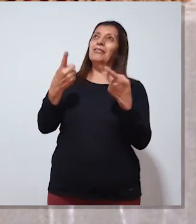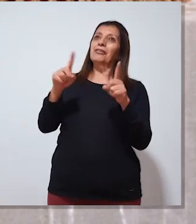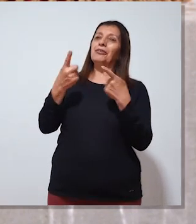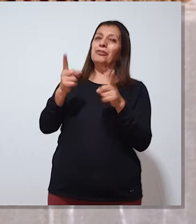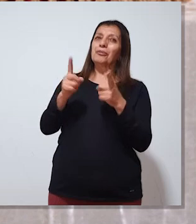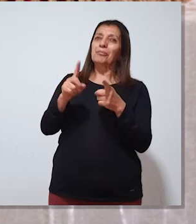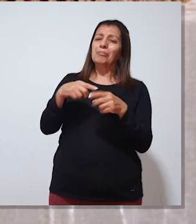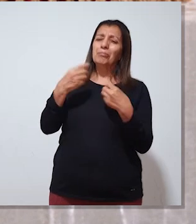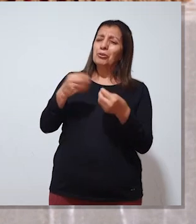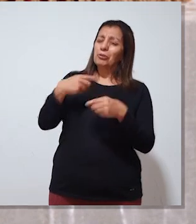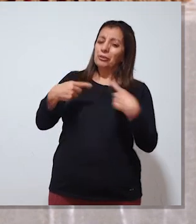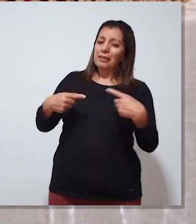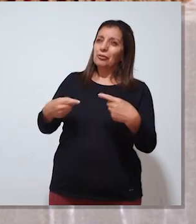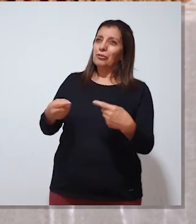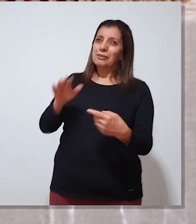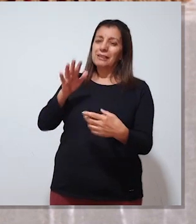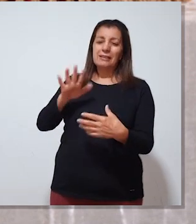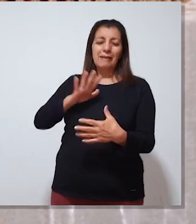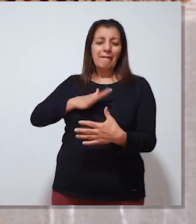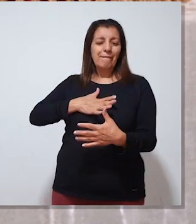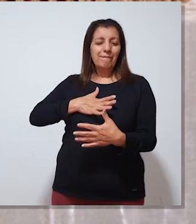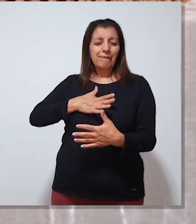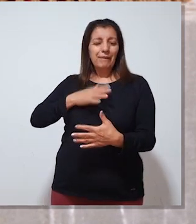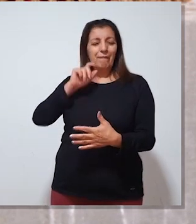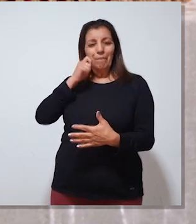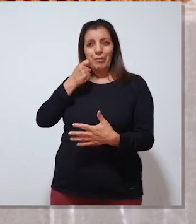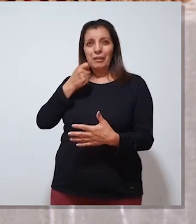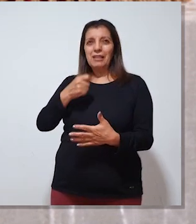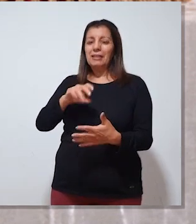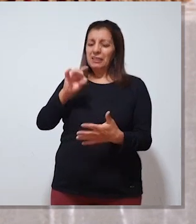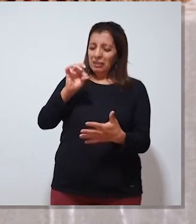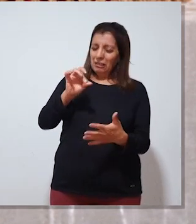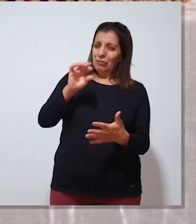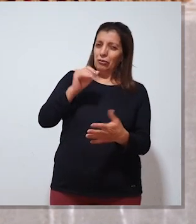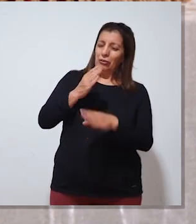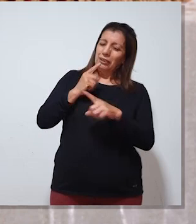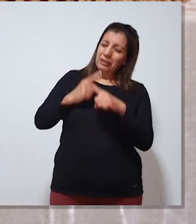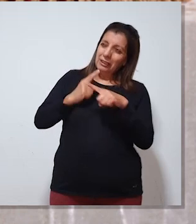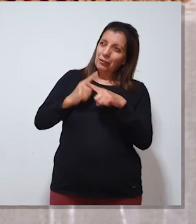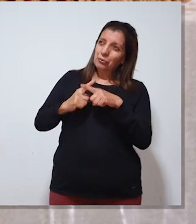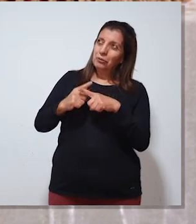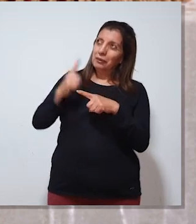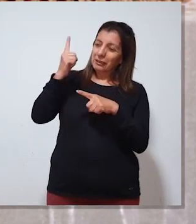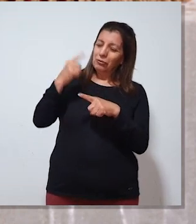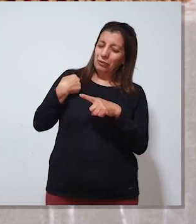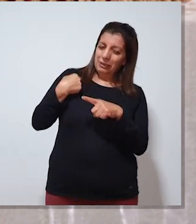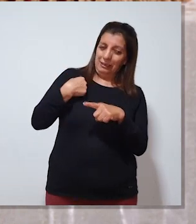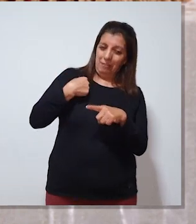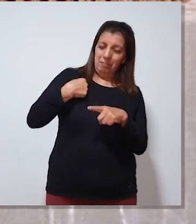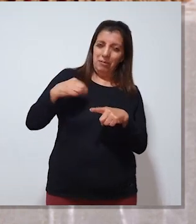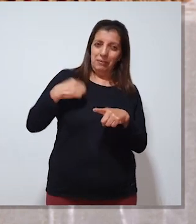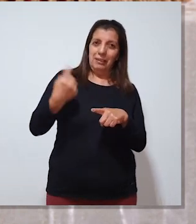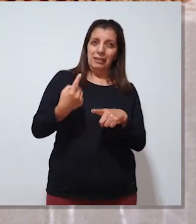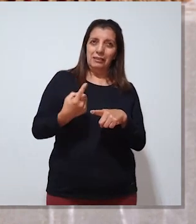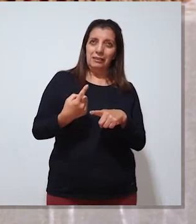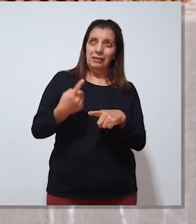ha dispensado, como también por los momentos de dolor y de cruz, ya que ellos me ayudaron y me